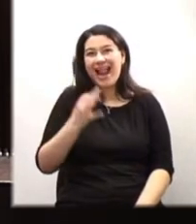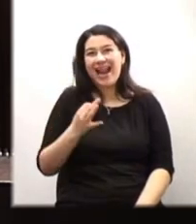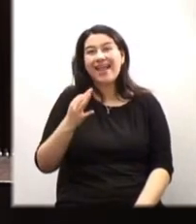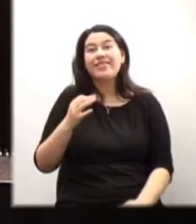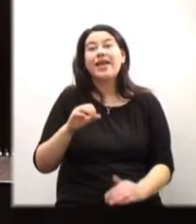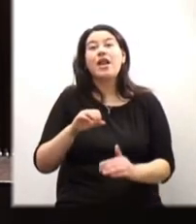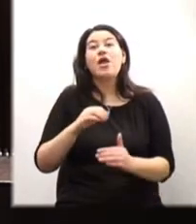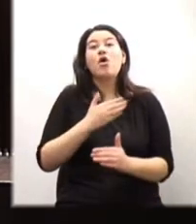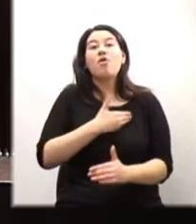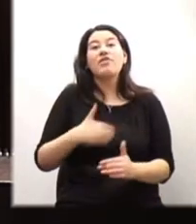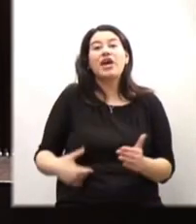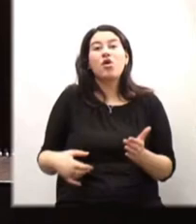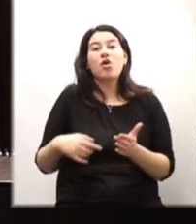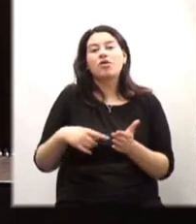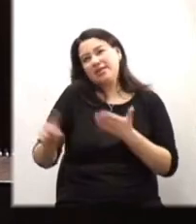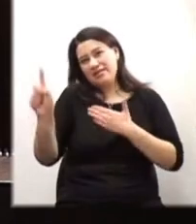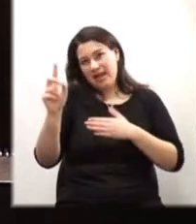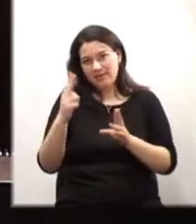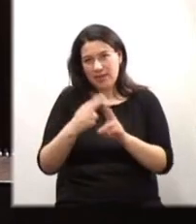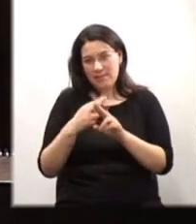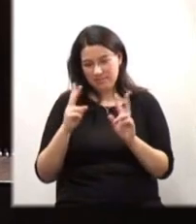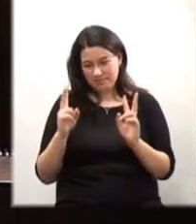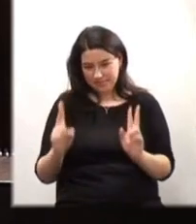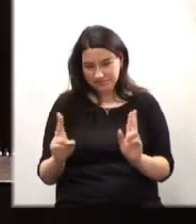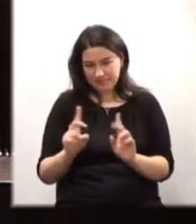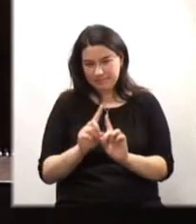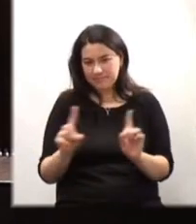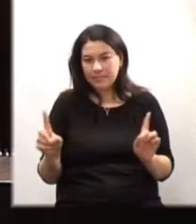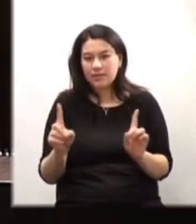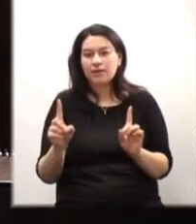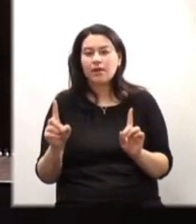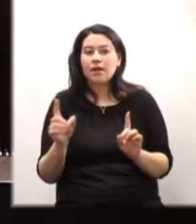central. Entonces, mide de acuerdo a eso y